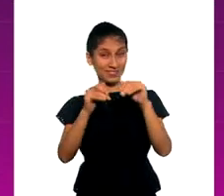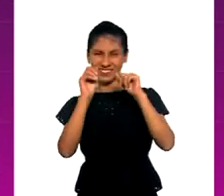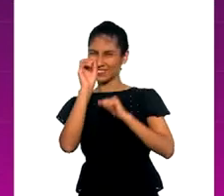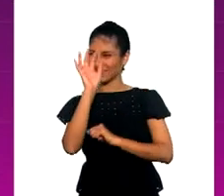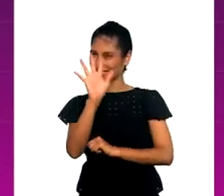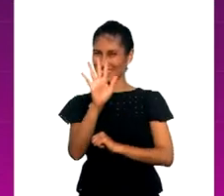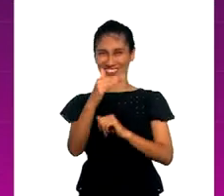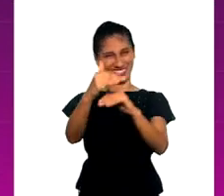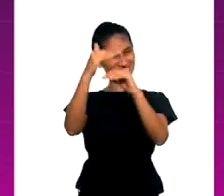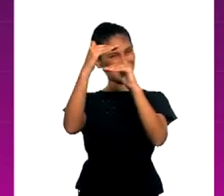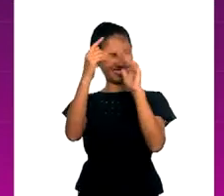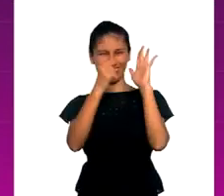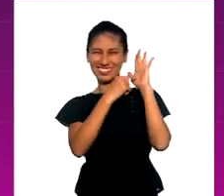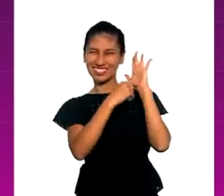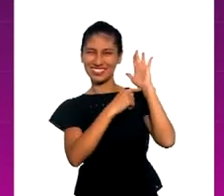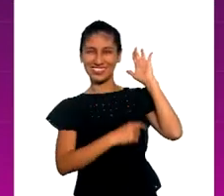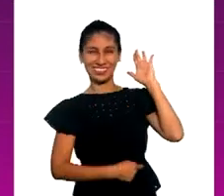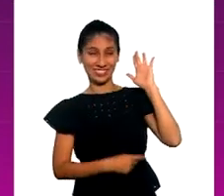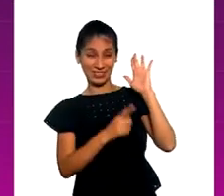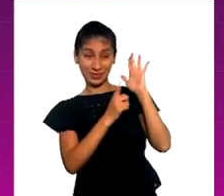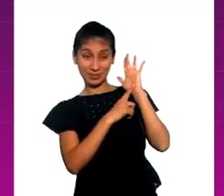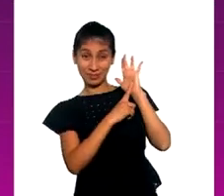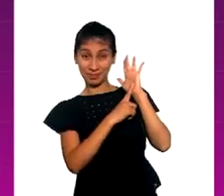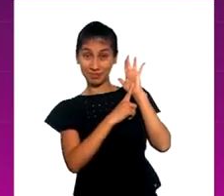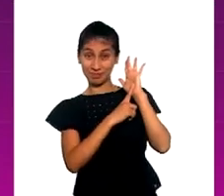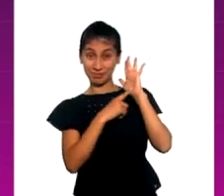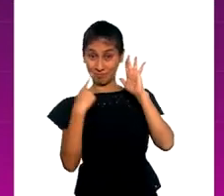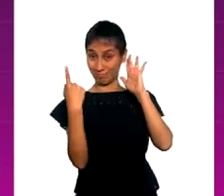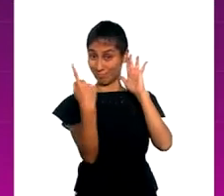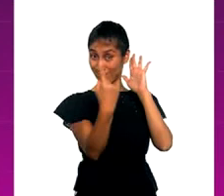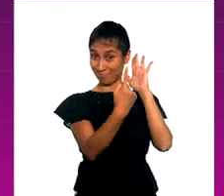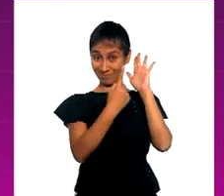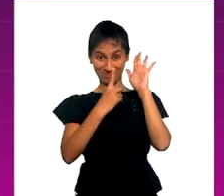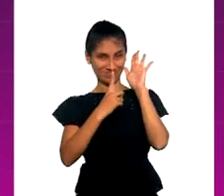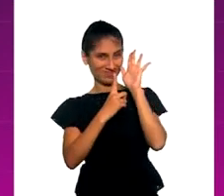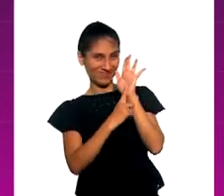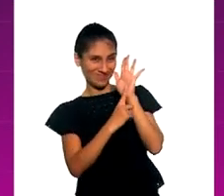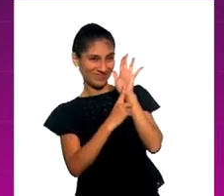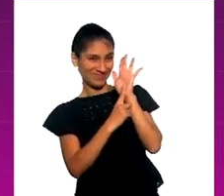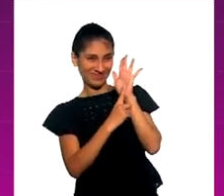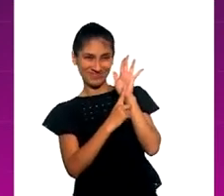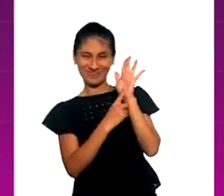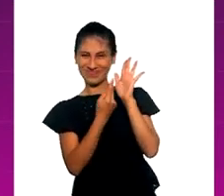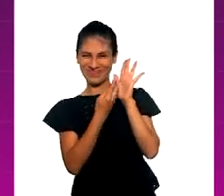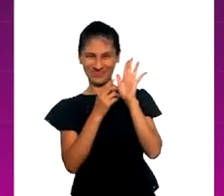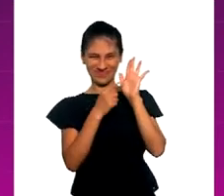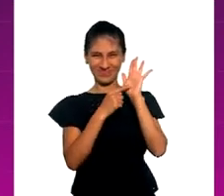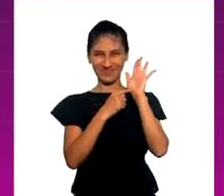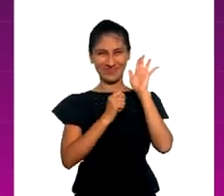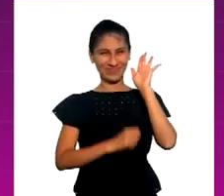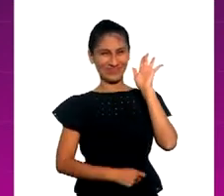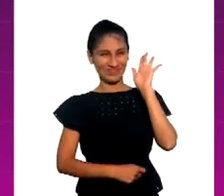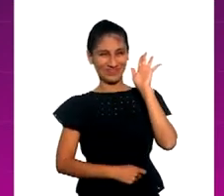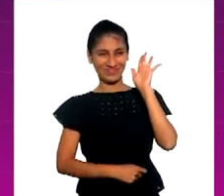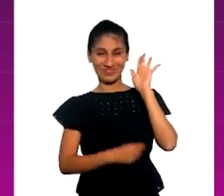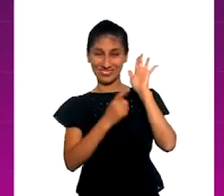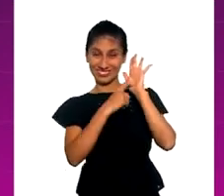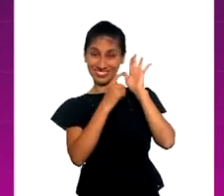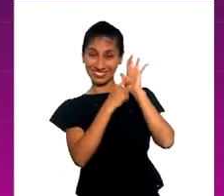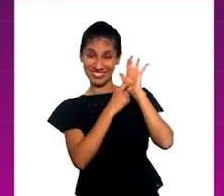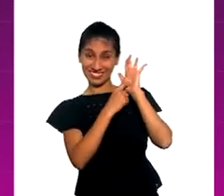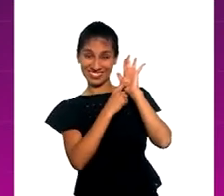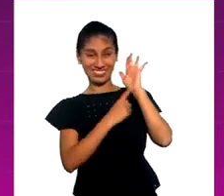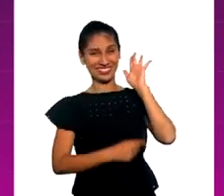5 darle la vuelta al papel y dobla hacia arriba el otro orden